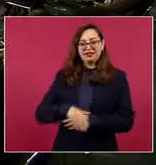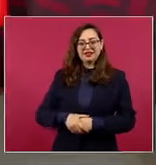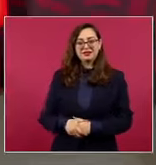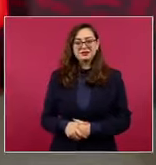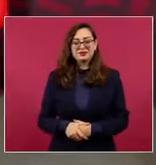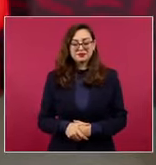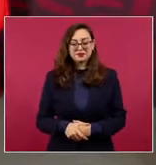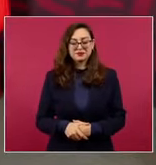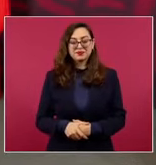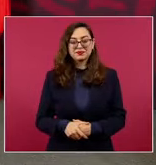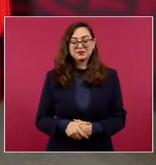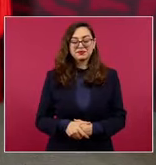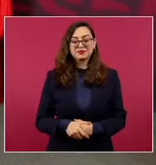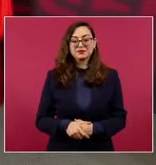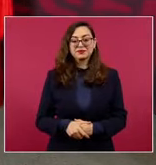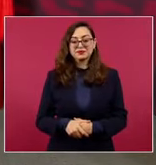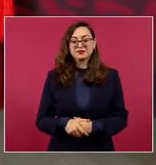pero fue